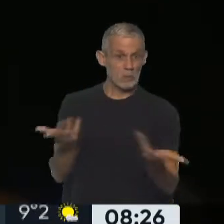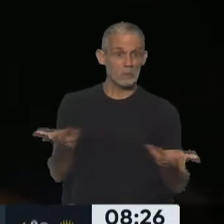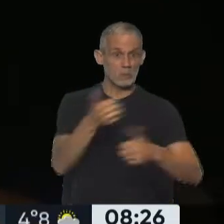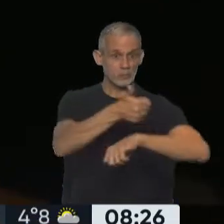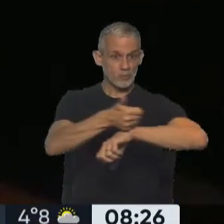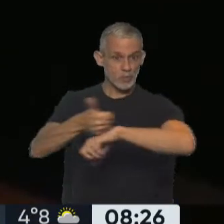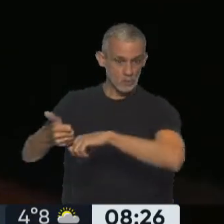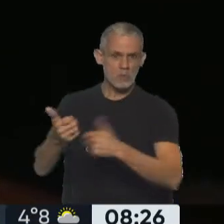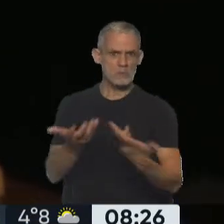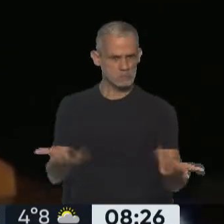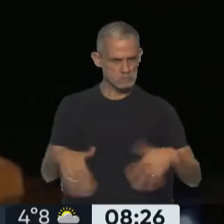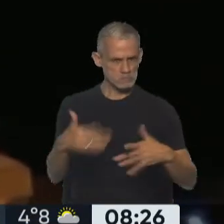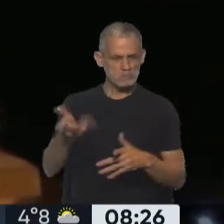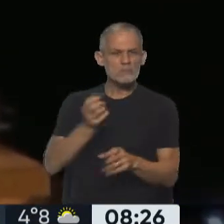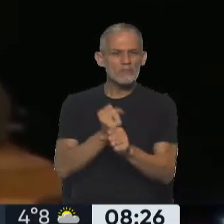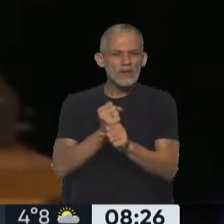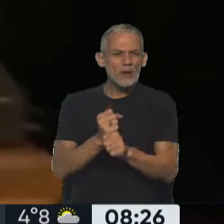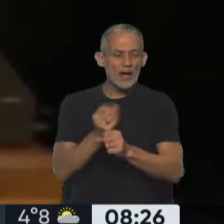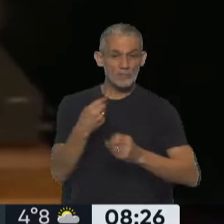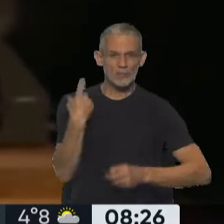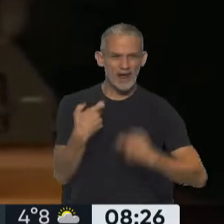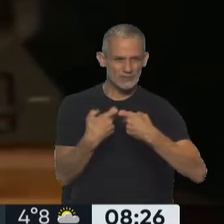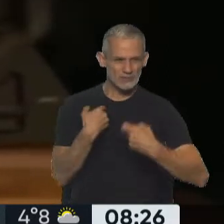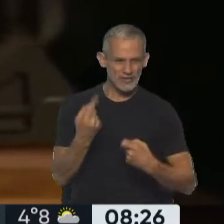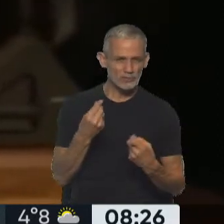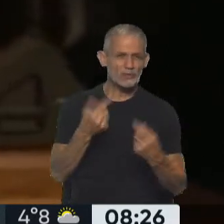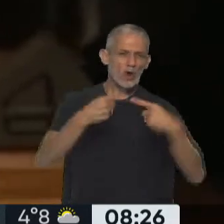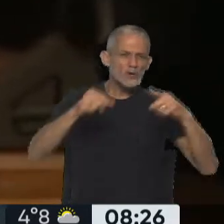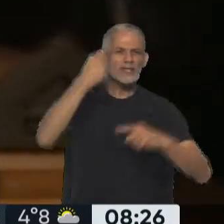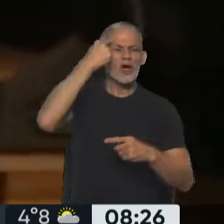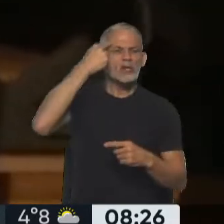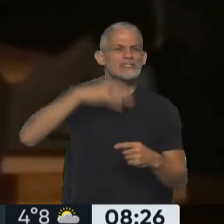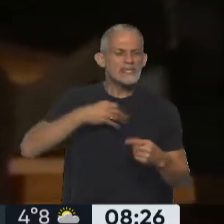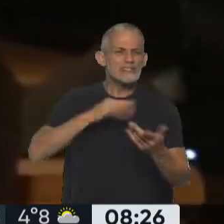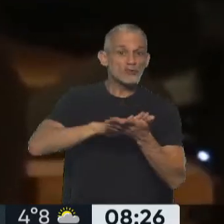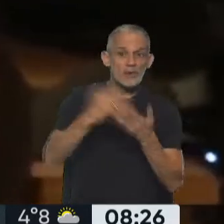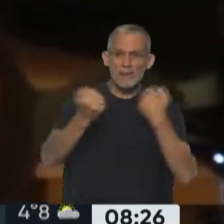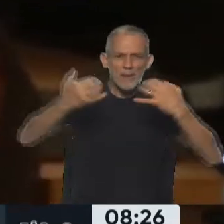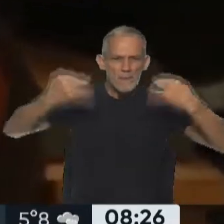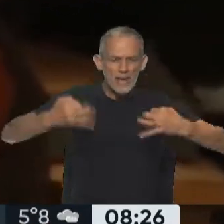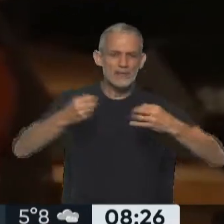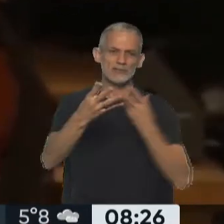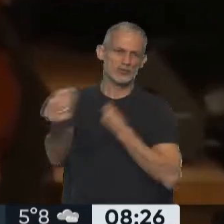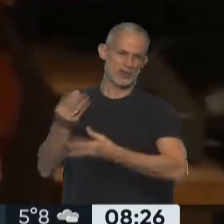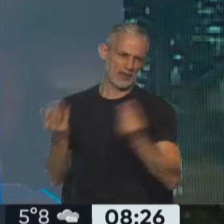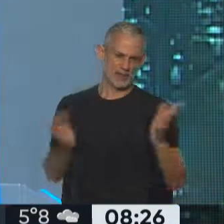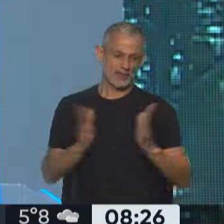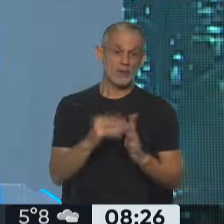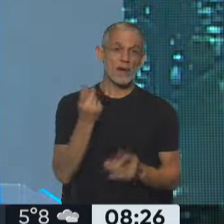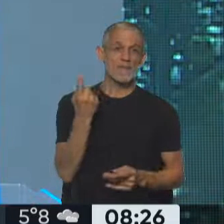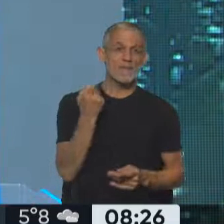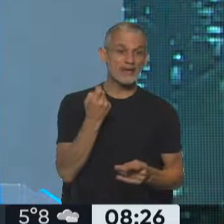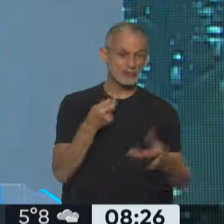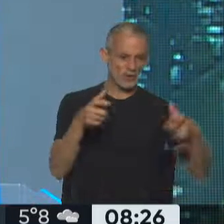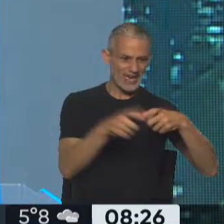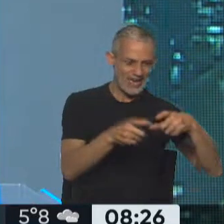de artistas donde vamos a estar trabajando y compartiendo cuestiones de conciencia Vial y la solidaridad porque cada peso de cada